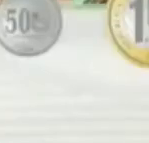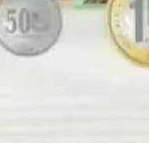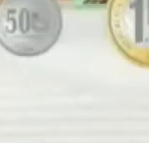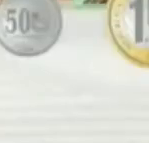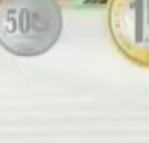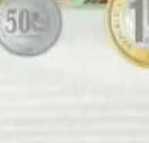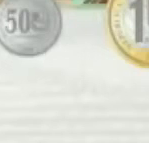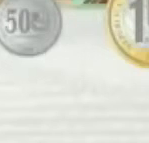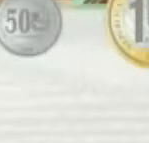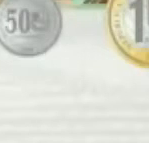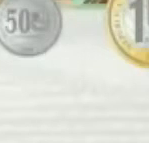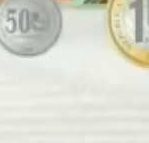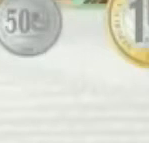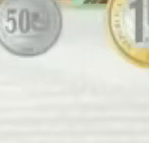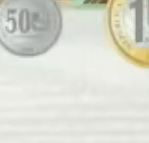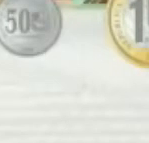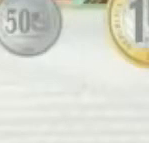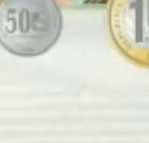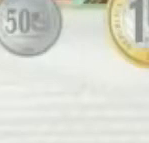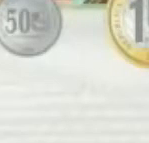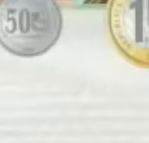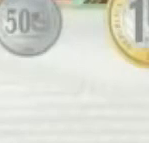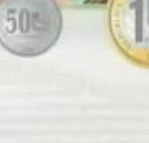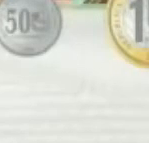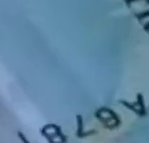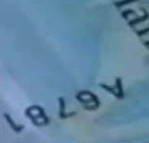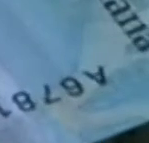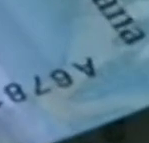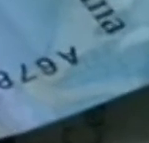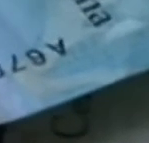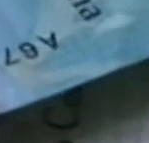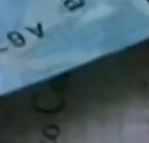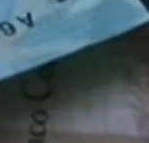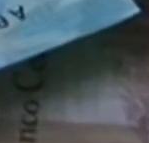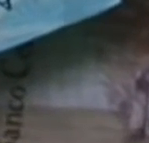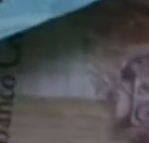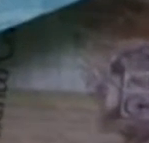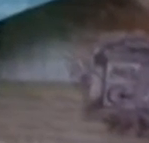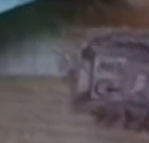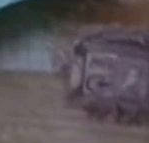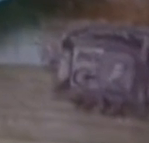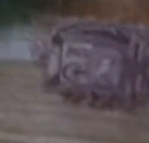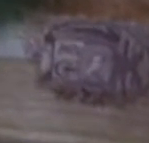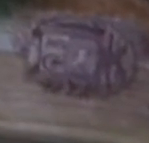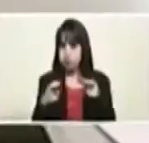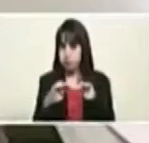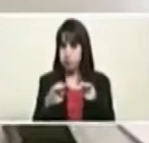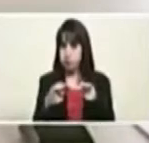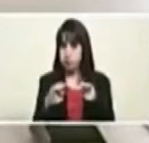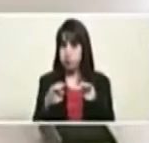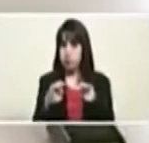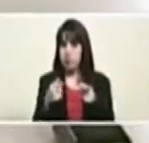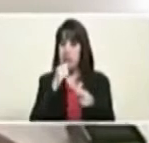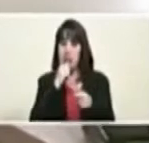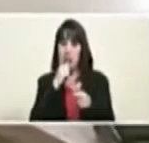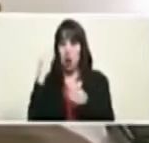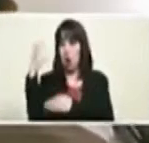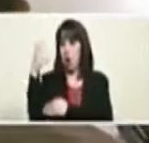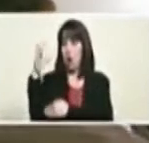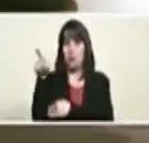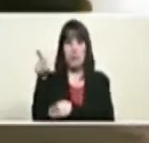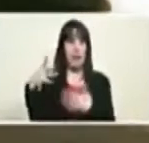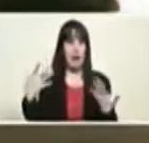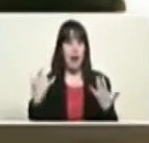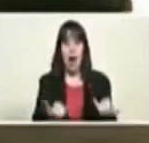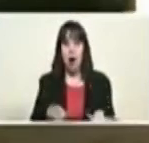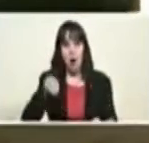solamente para venezolanos individuales, sino para familias enteras. Así que es. Muchas veces con 100, 50 dólares que un venezolano fuera trabajando puede ahorrar